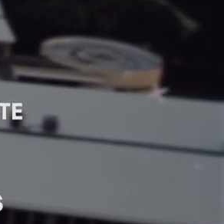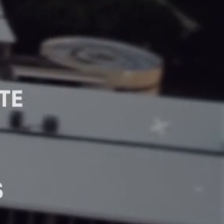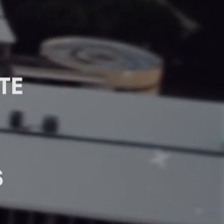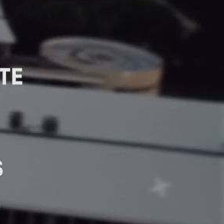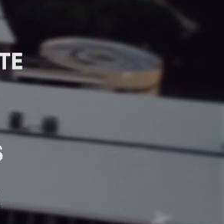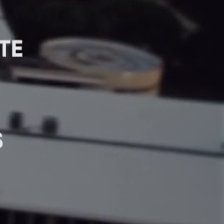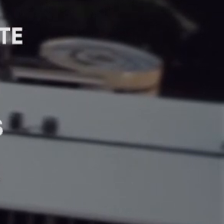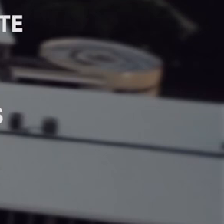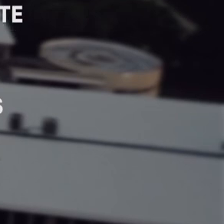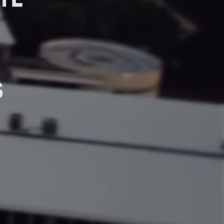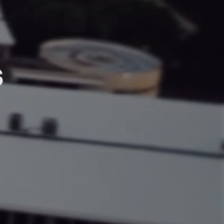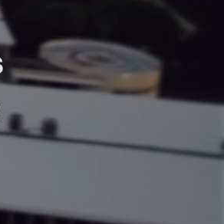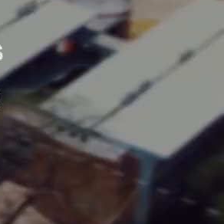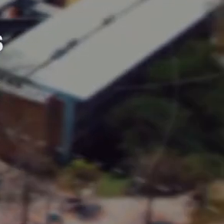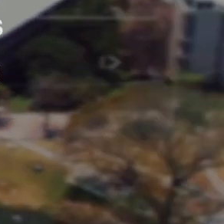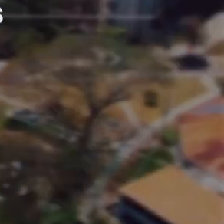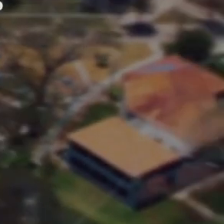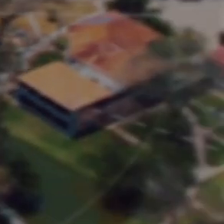¡Gracias!